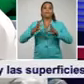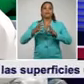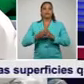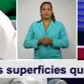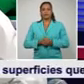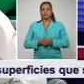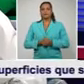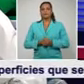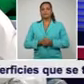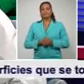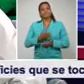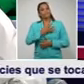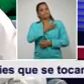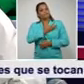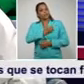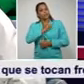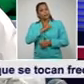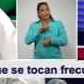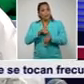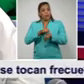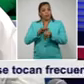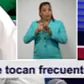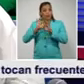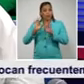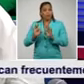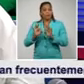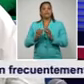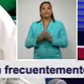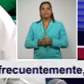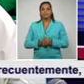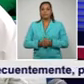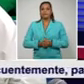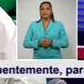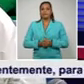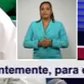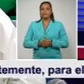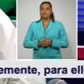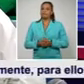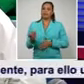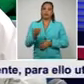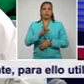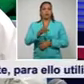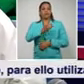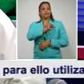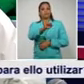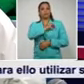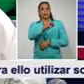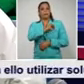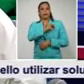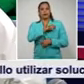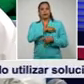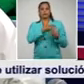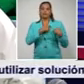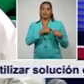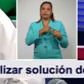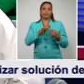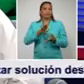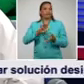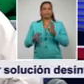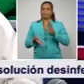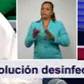Y lamentablemente en un momento determinado, pues también hace una parada cardíaca, de la cual no fue posible